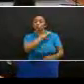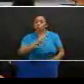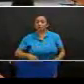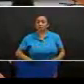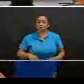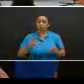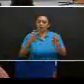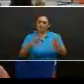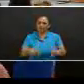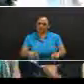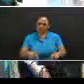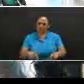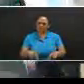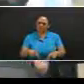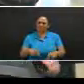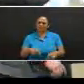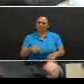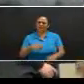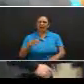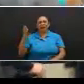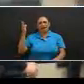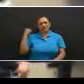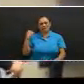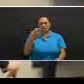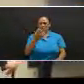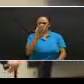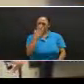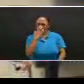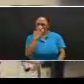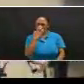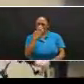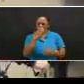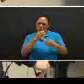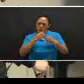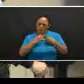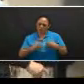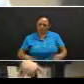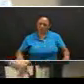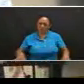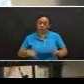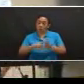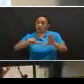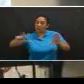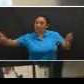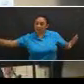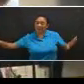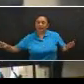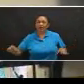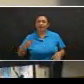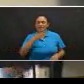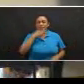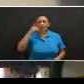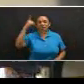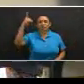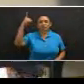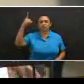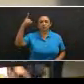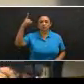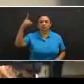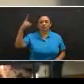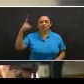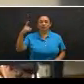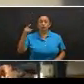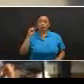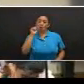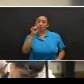una pocilga, hay gente que ha estado en pecados, hay gente que ha estado alejada de Dios, y que así como